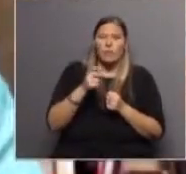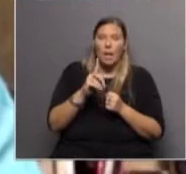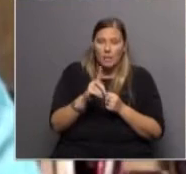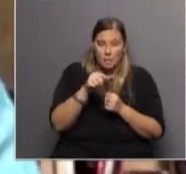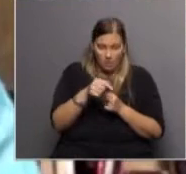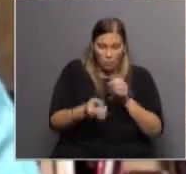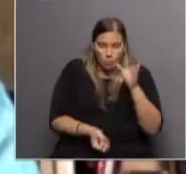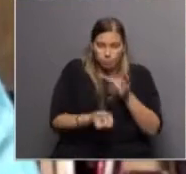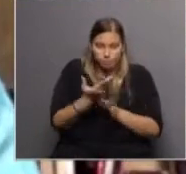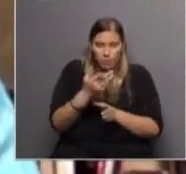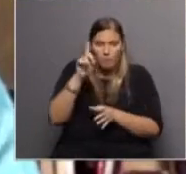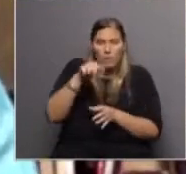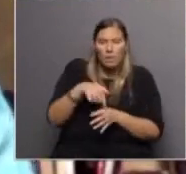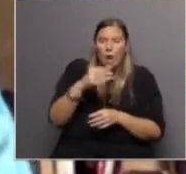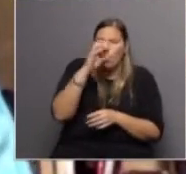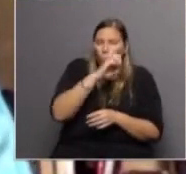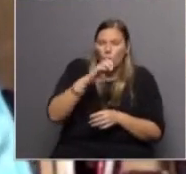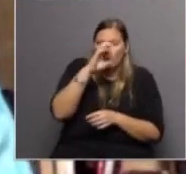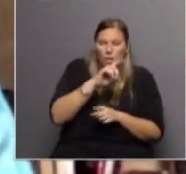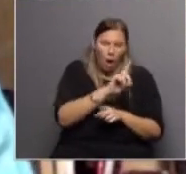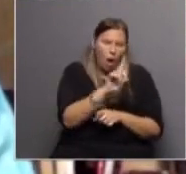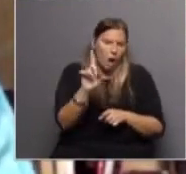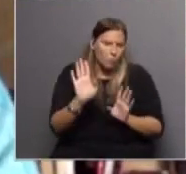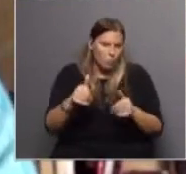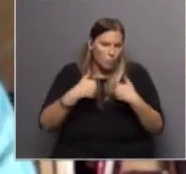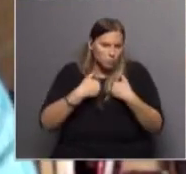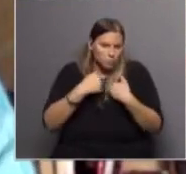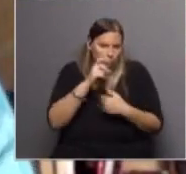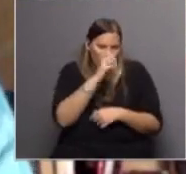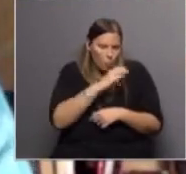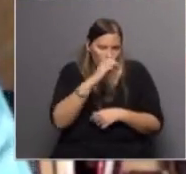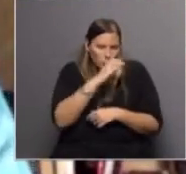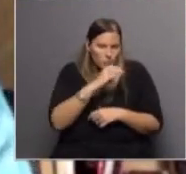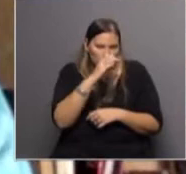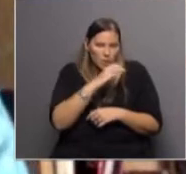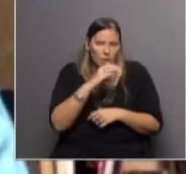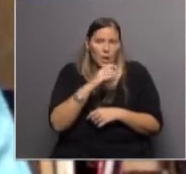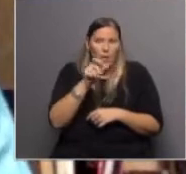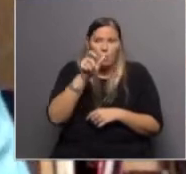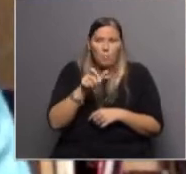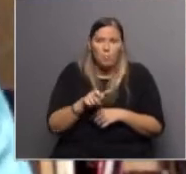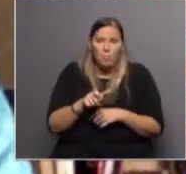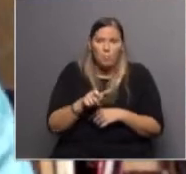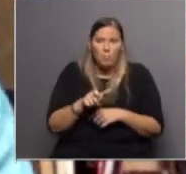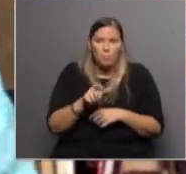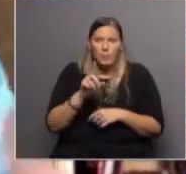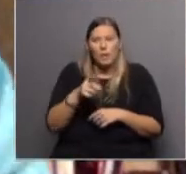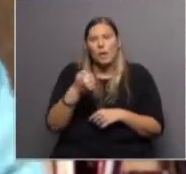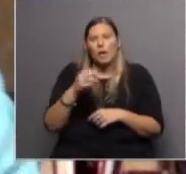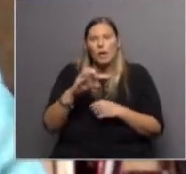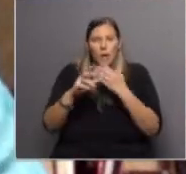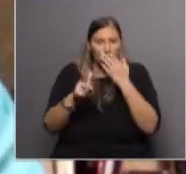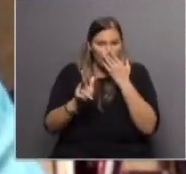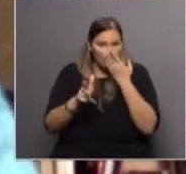surge desde la curiosidad propia en general, ¿no? O sea, no hay nadie y mismo, bueno, en el GACH depende